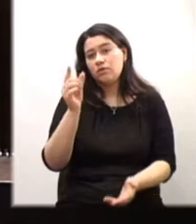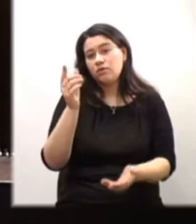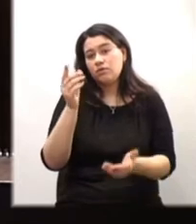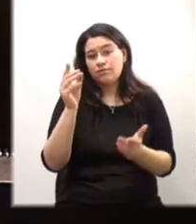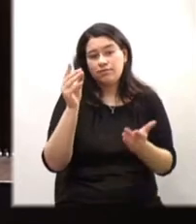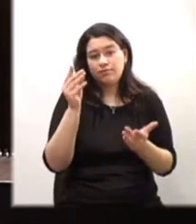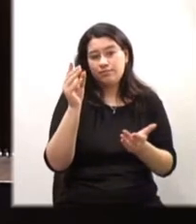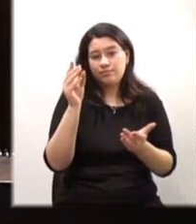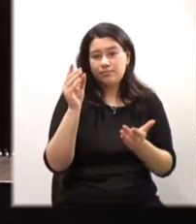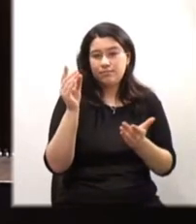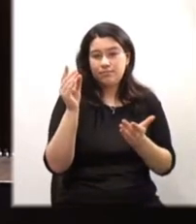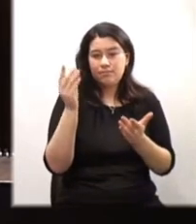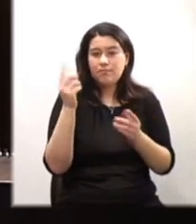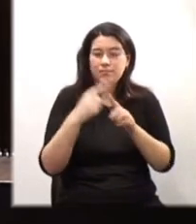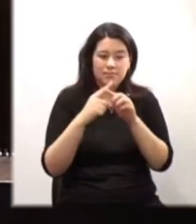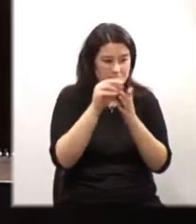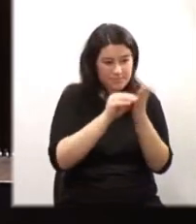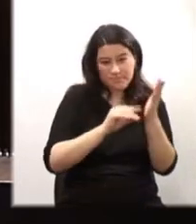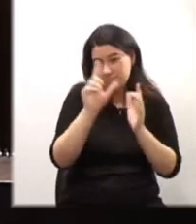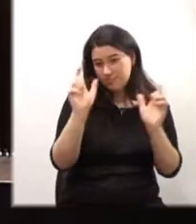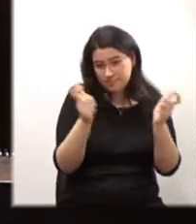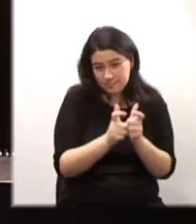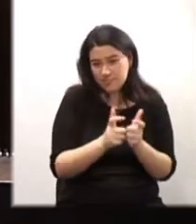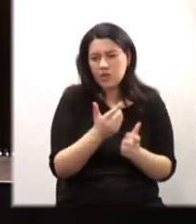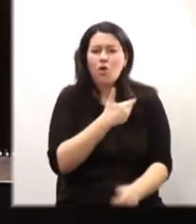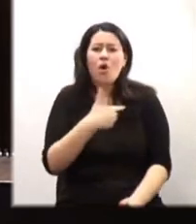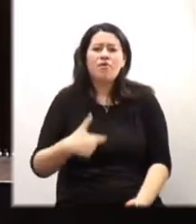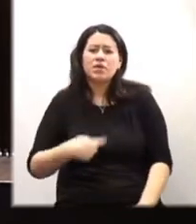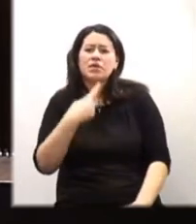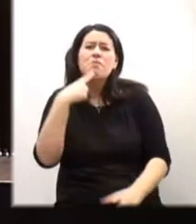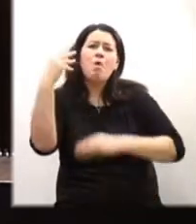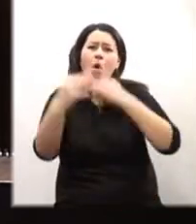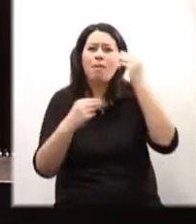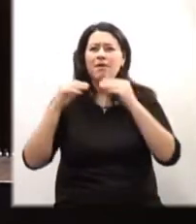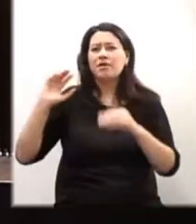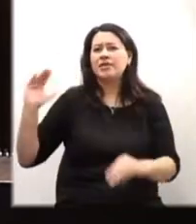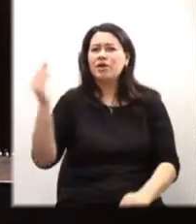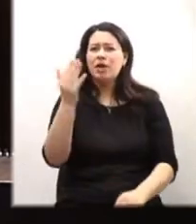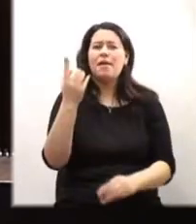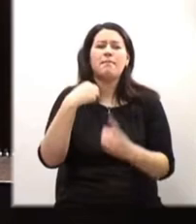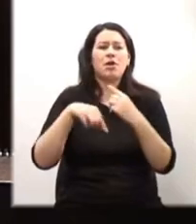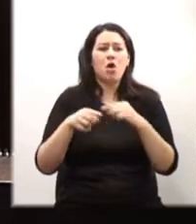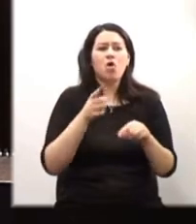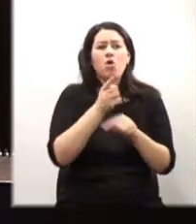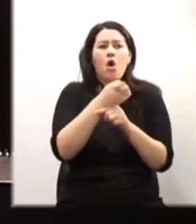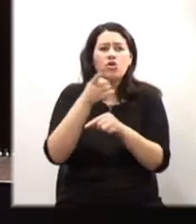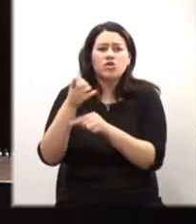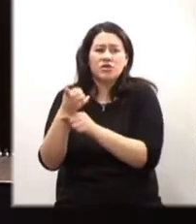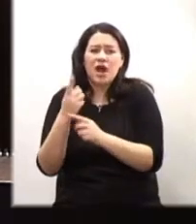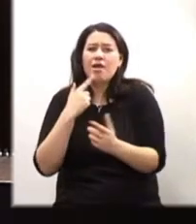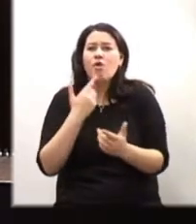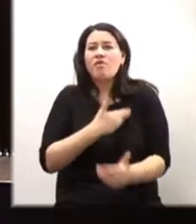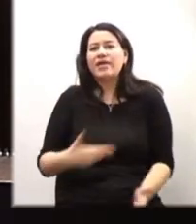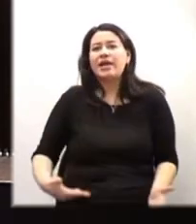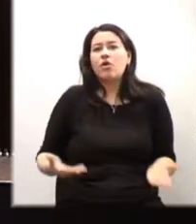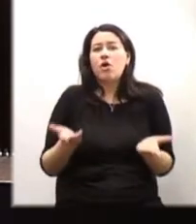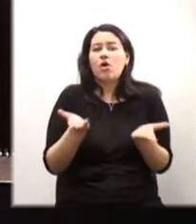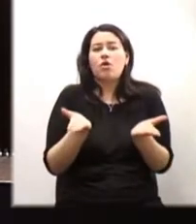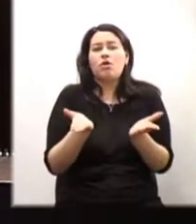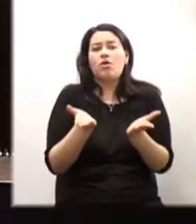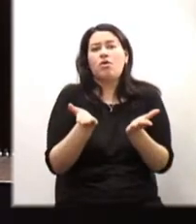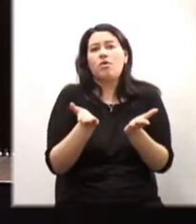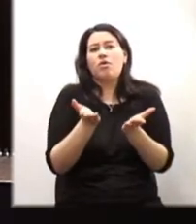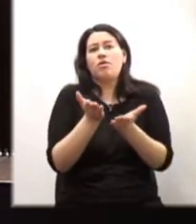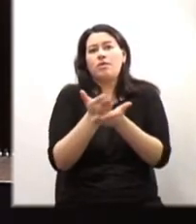matrícula estudiantil. Tenemos un gobierno que dice estar preocupado por el interior, pero ningunea a los gobiernos departamentales.